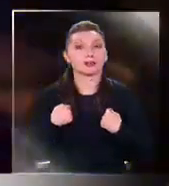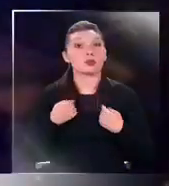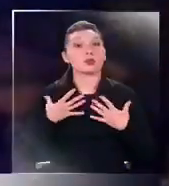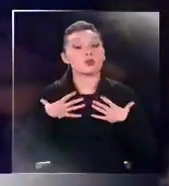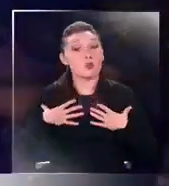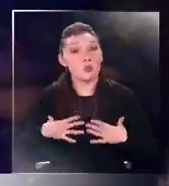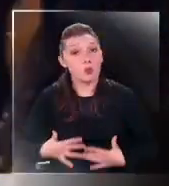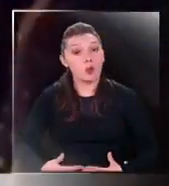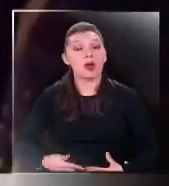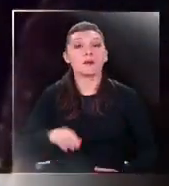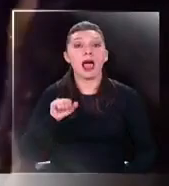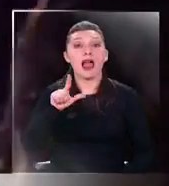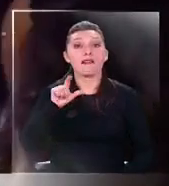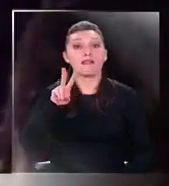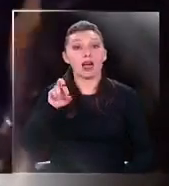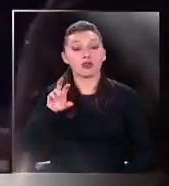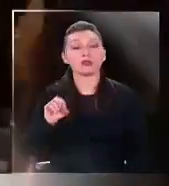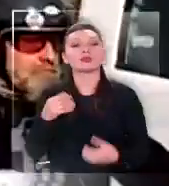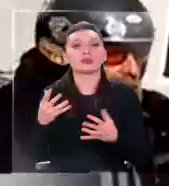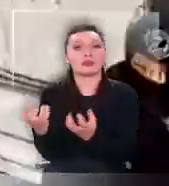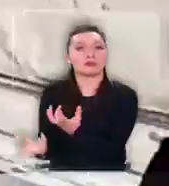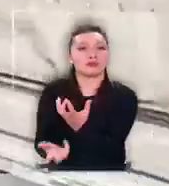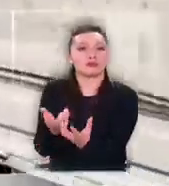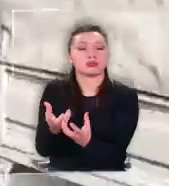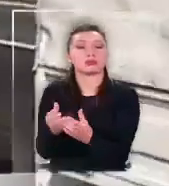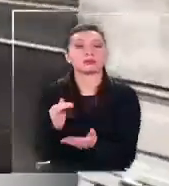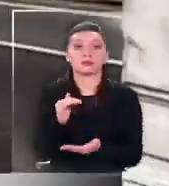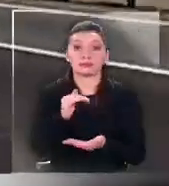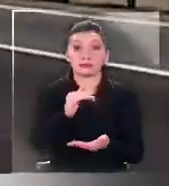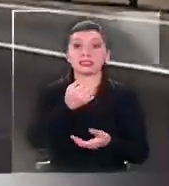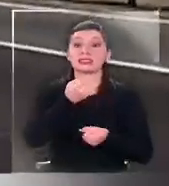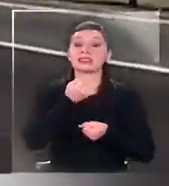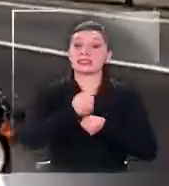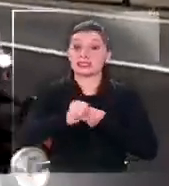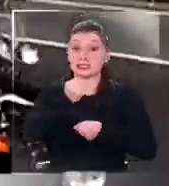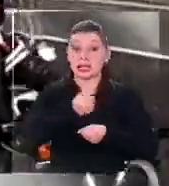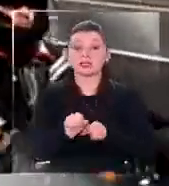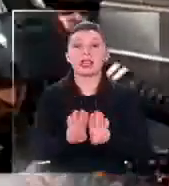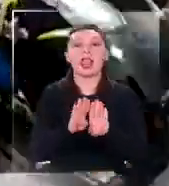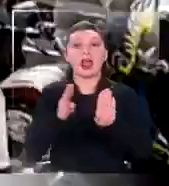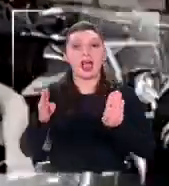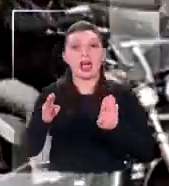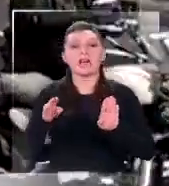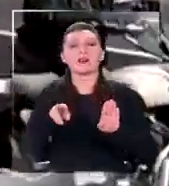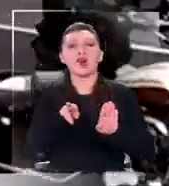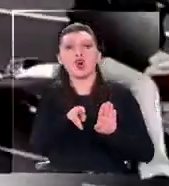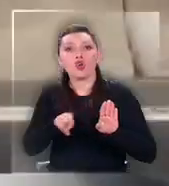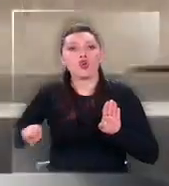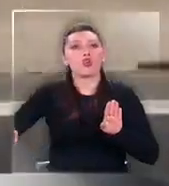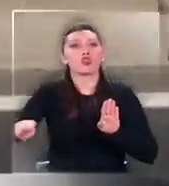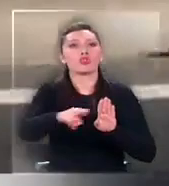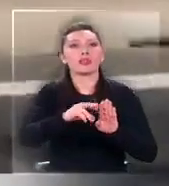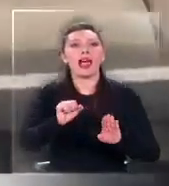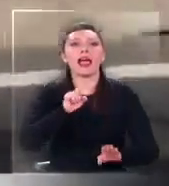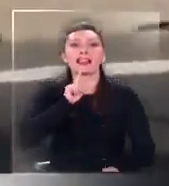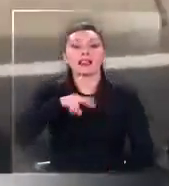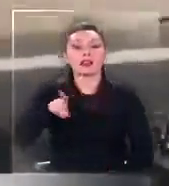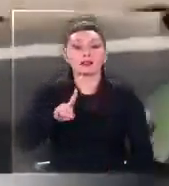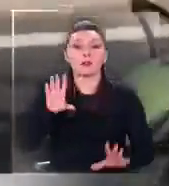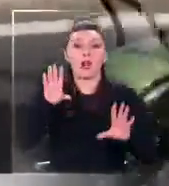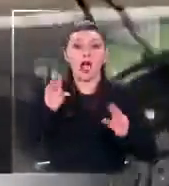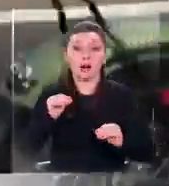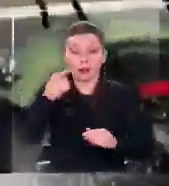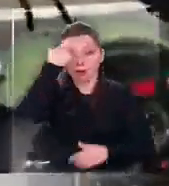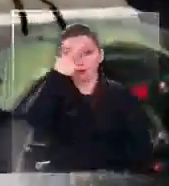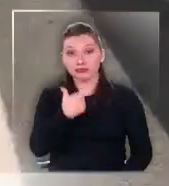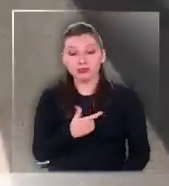Álvaro Bascuñán fueron cremados. Su taller seguirá abierto en la Rotonda Atenas. Se apagó su figura,